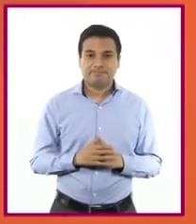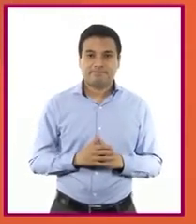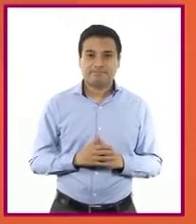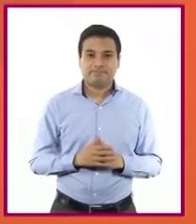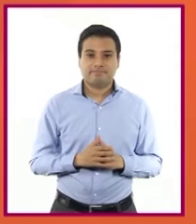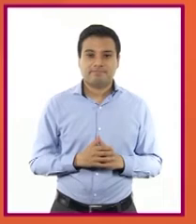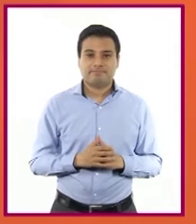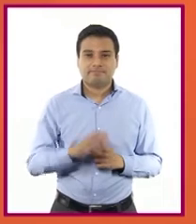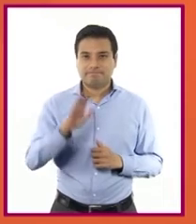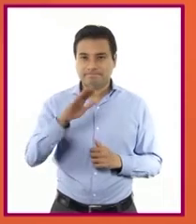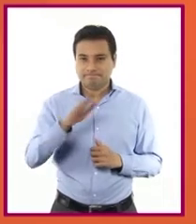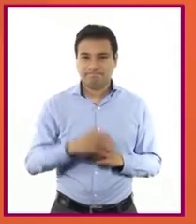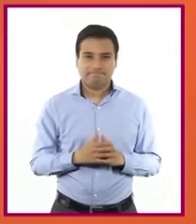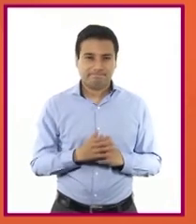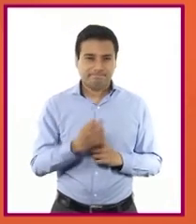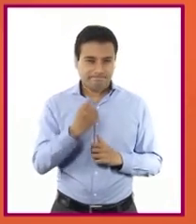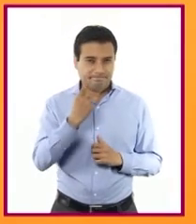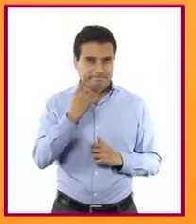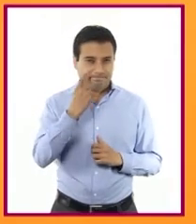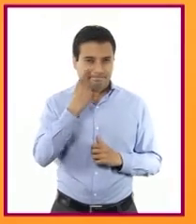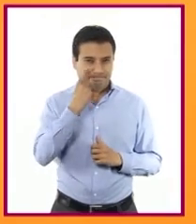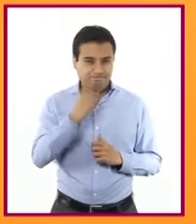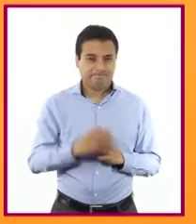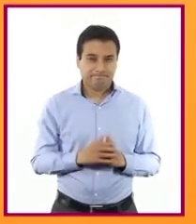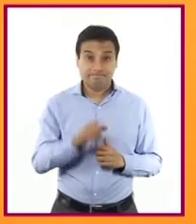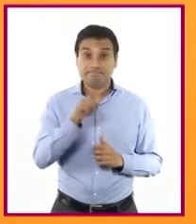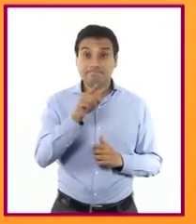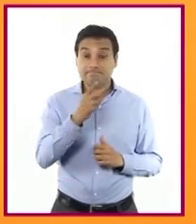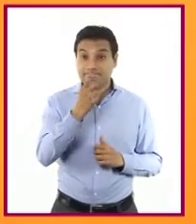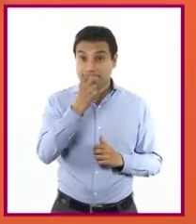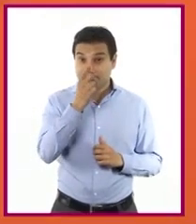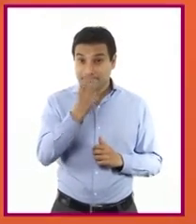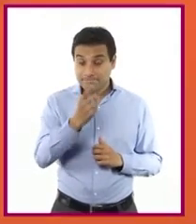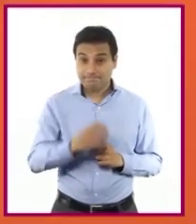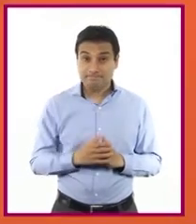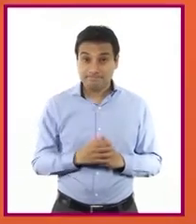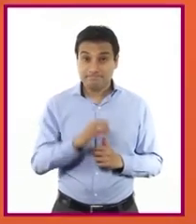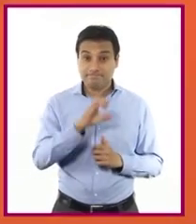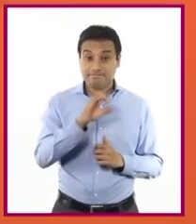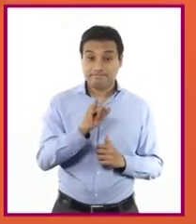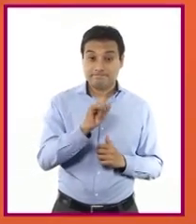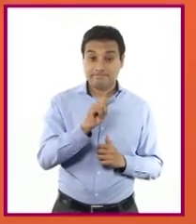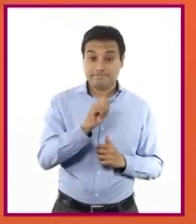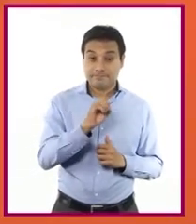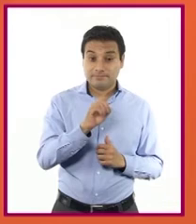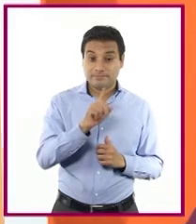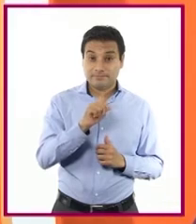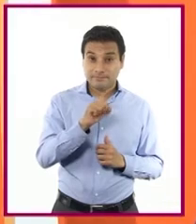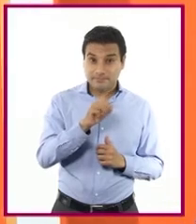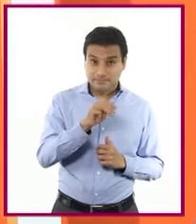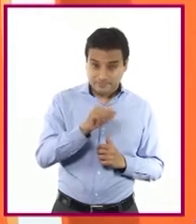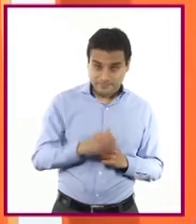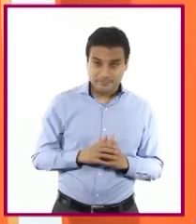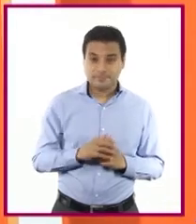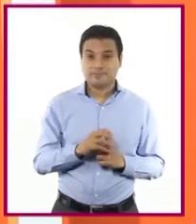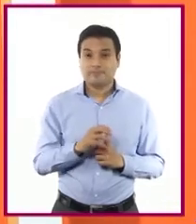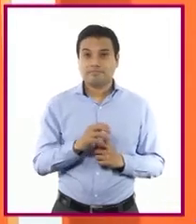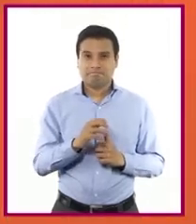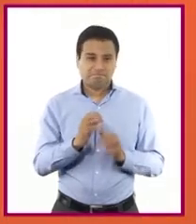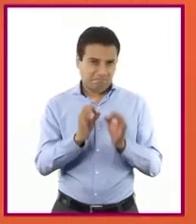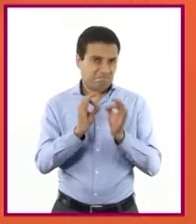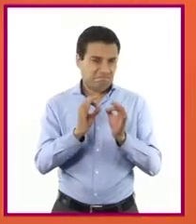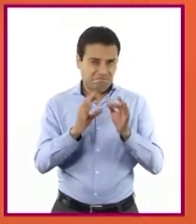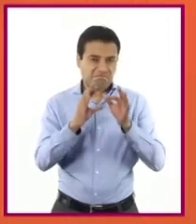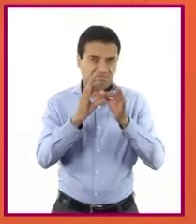David, consideraste a la membrana plasmática y al citoplasma argumentando muy bien.